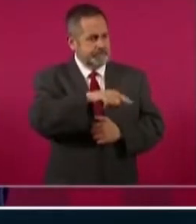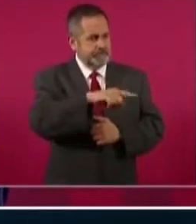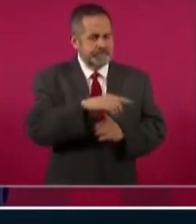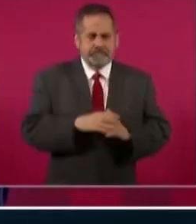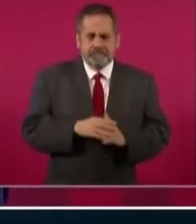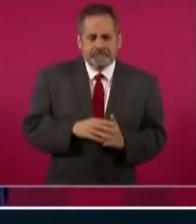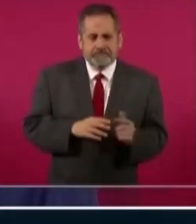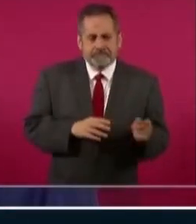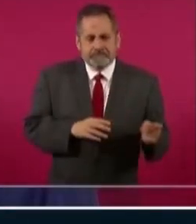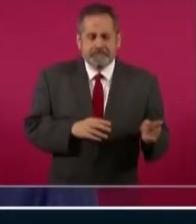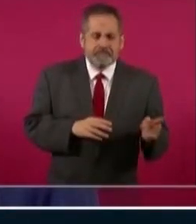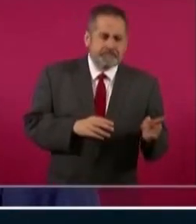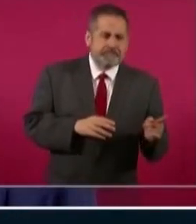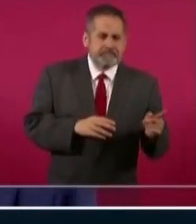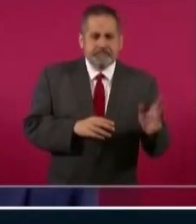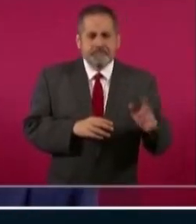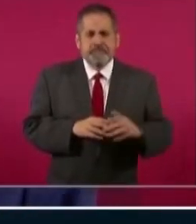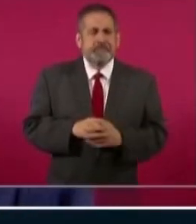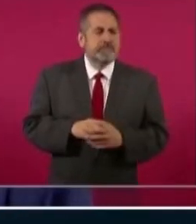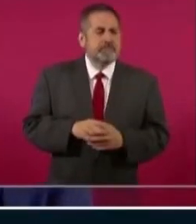sí tiene